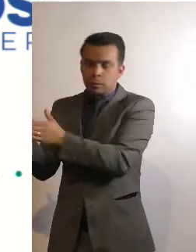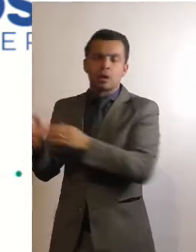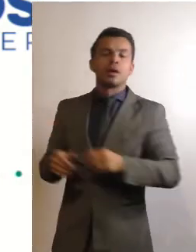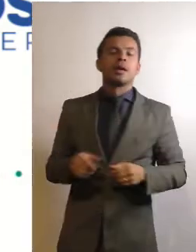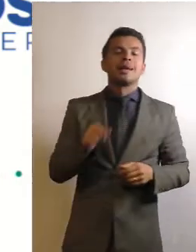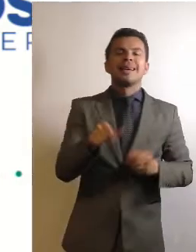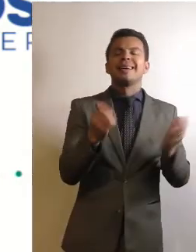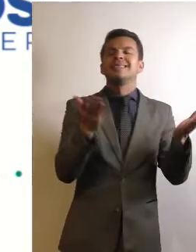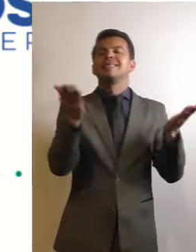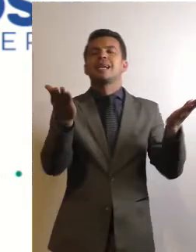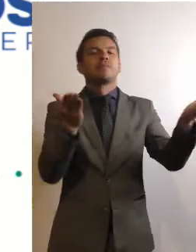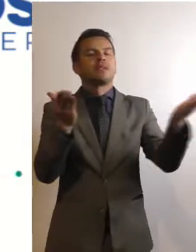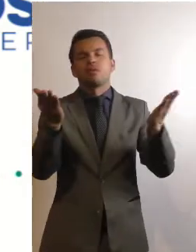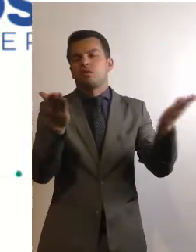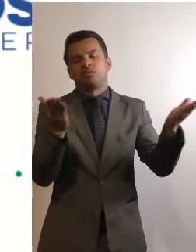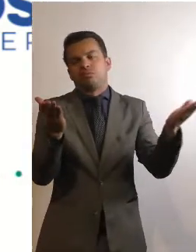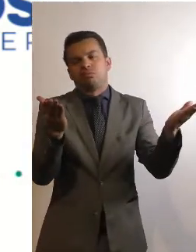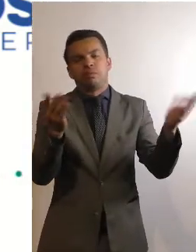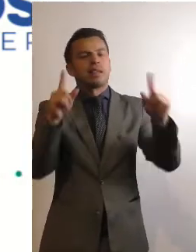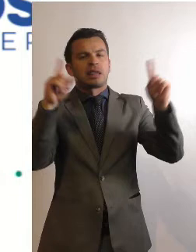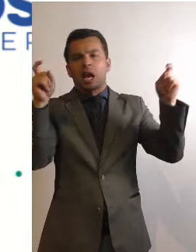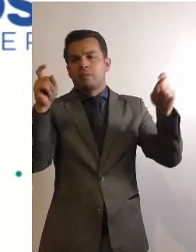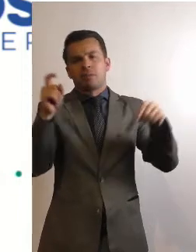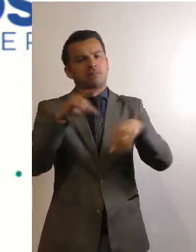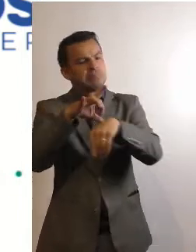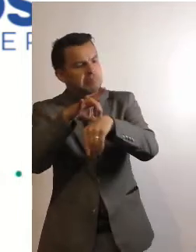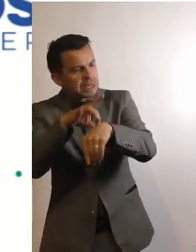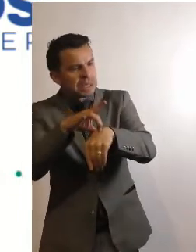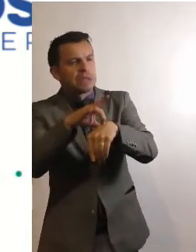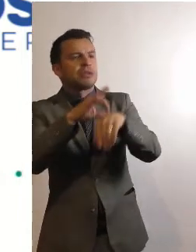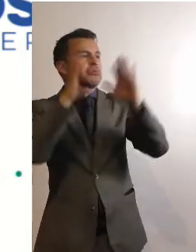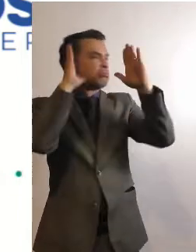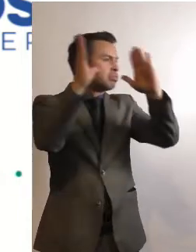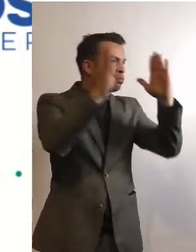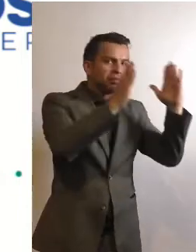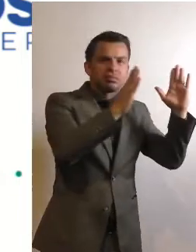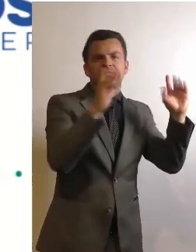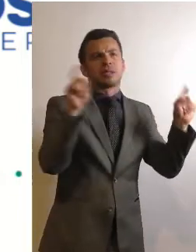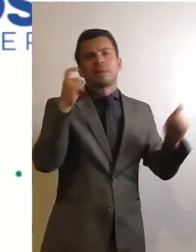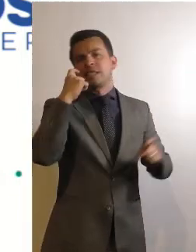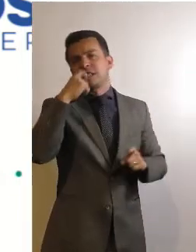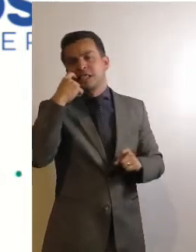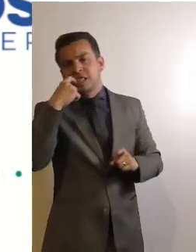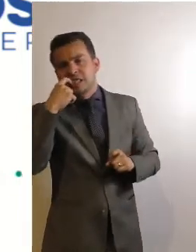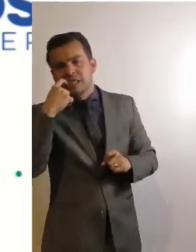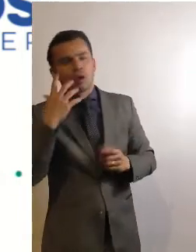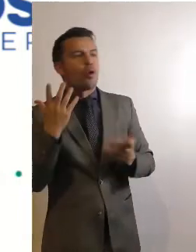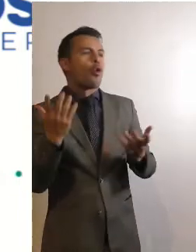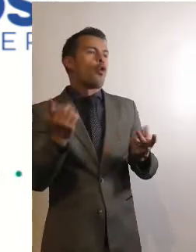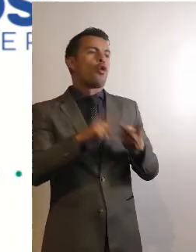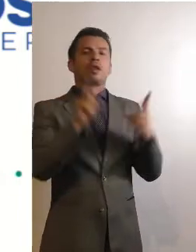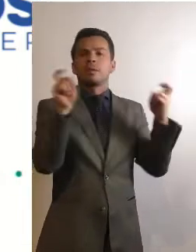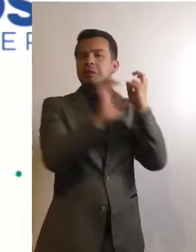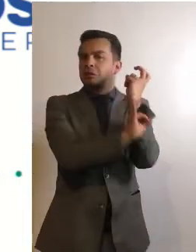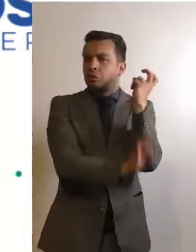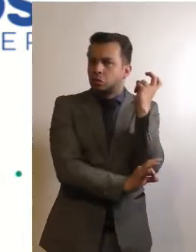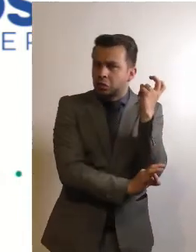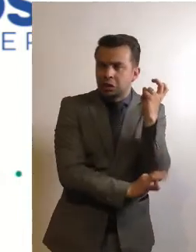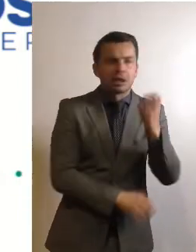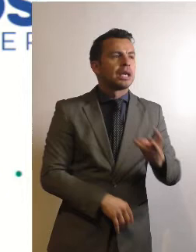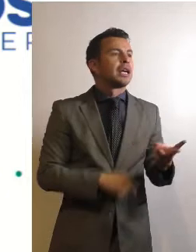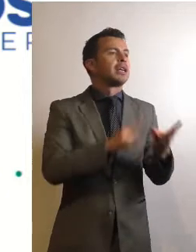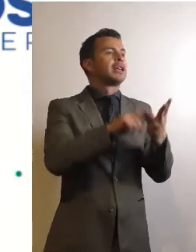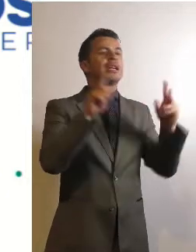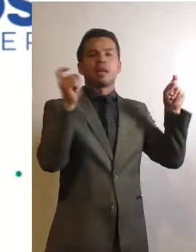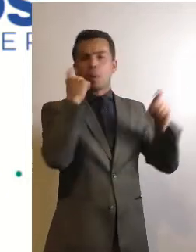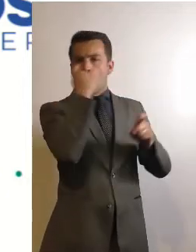diferentes programas clínicos como de odontología, de psicología, de